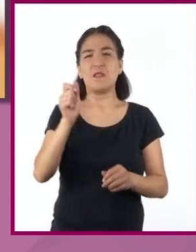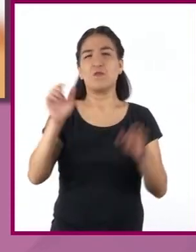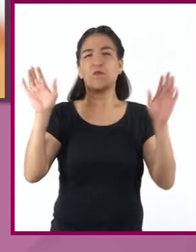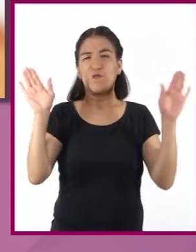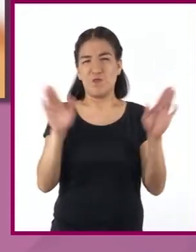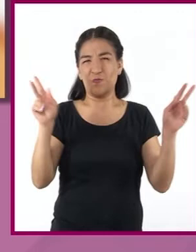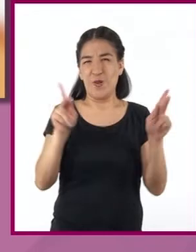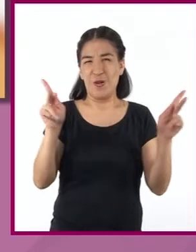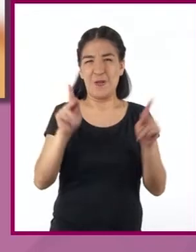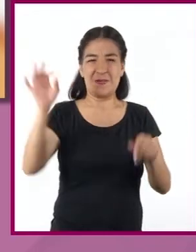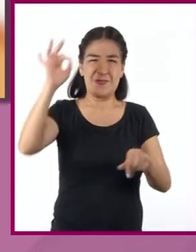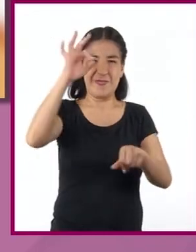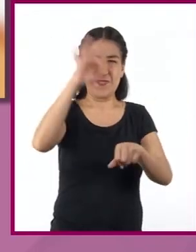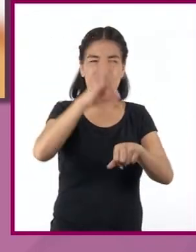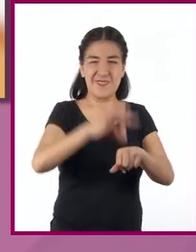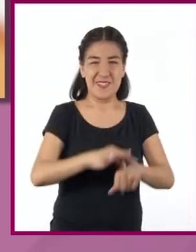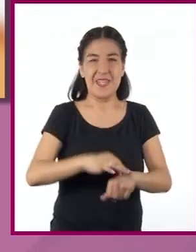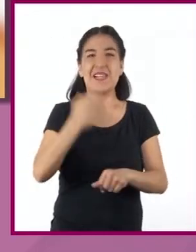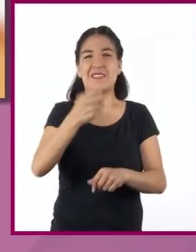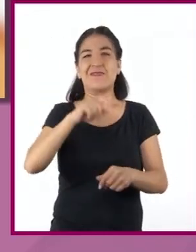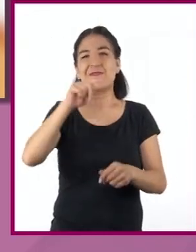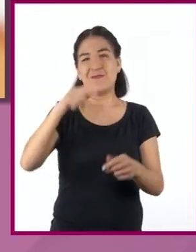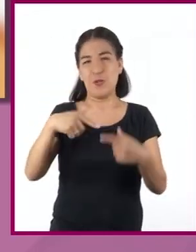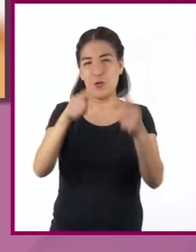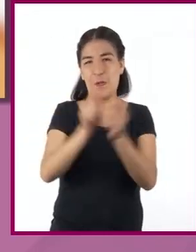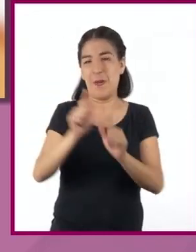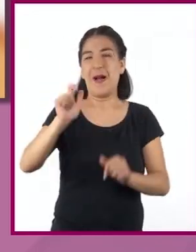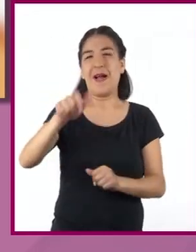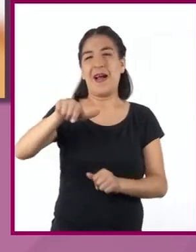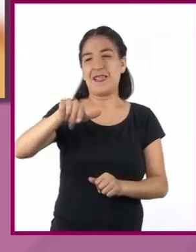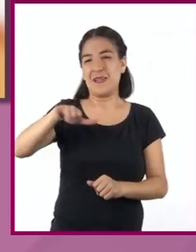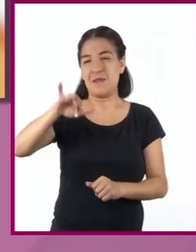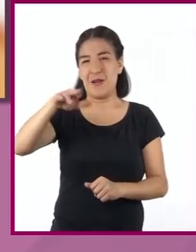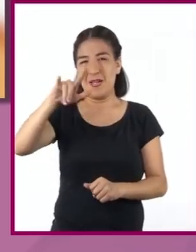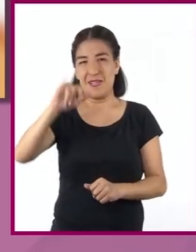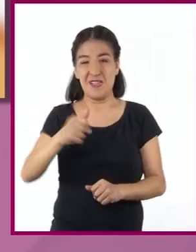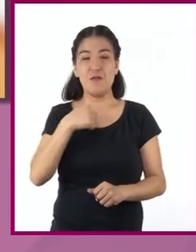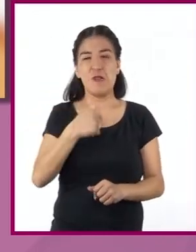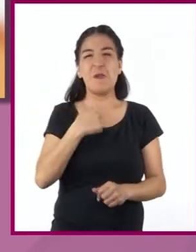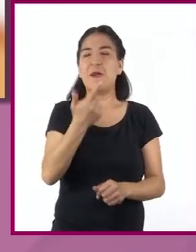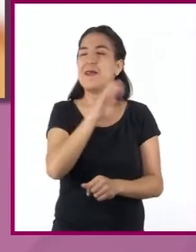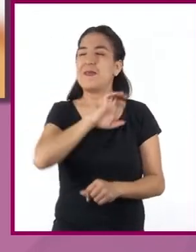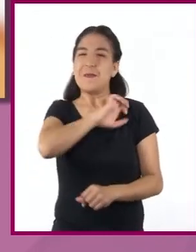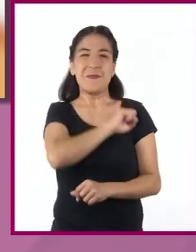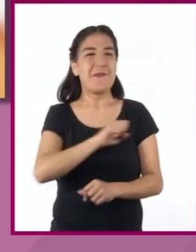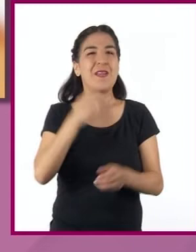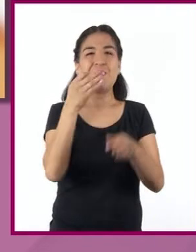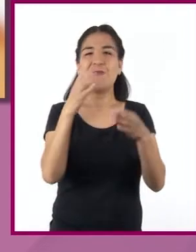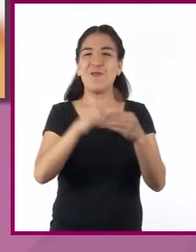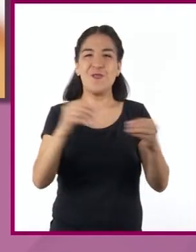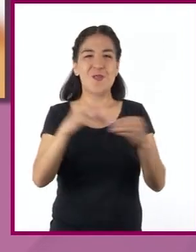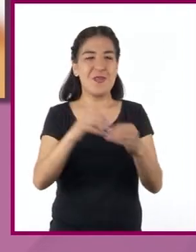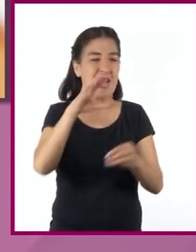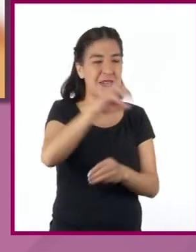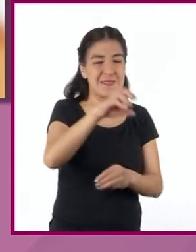reino Animalia. Vivo en un frutero y me encanta comerme la fruta descompuesta y bueno, unos traguitos de vinagre que a